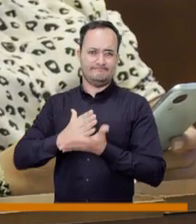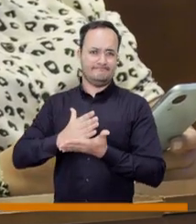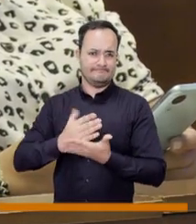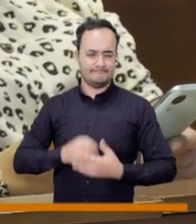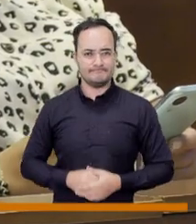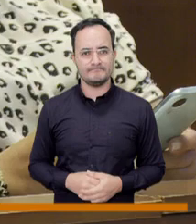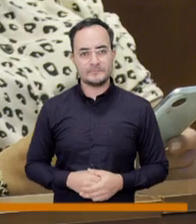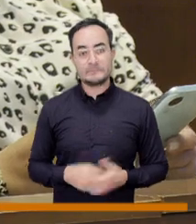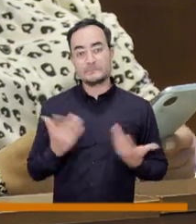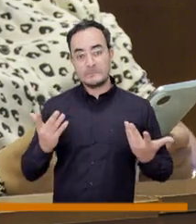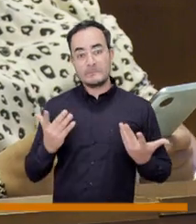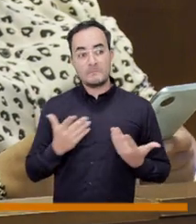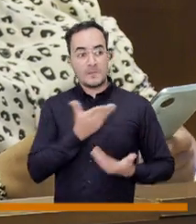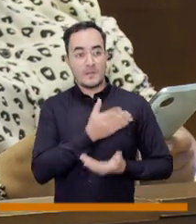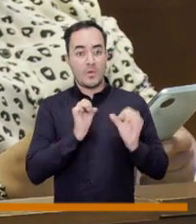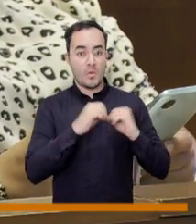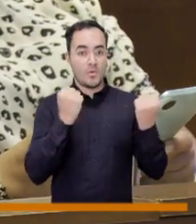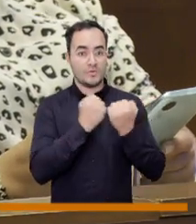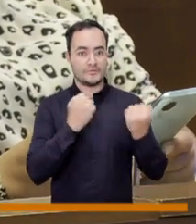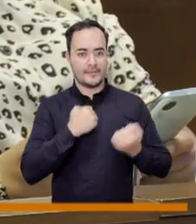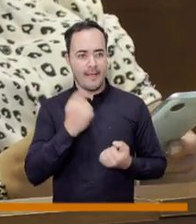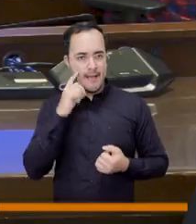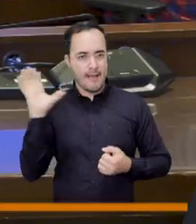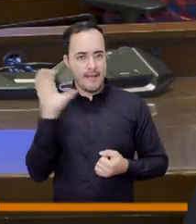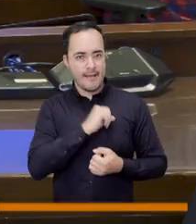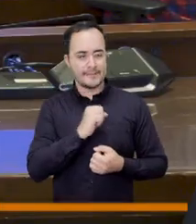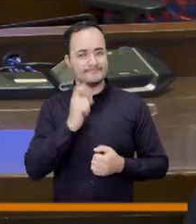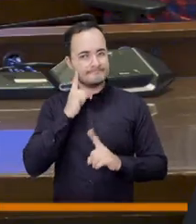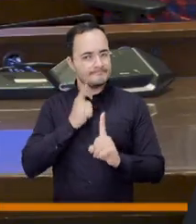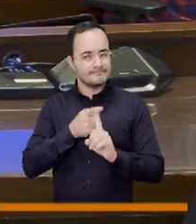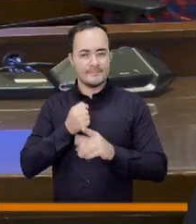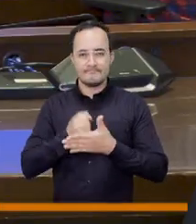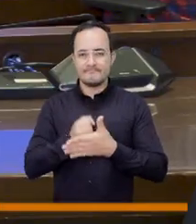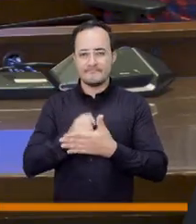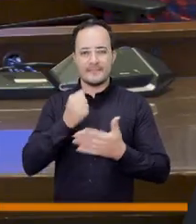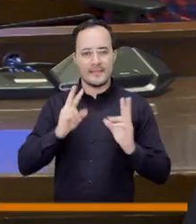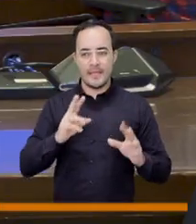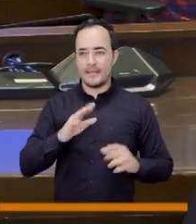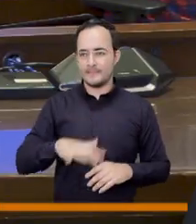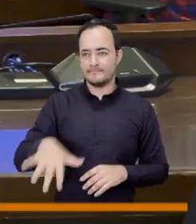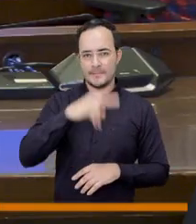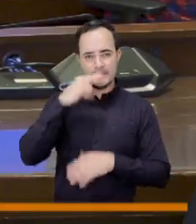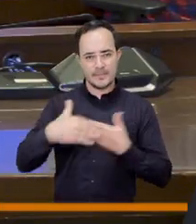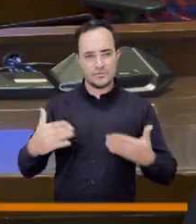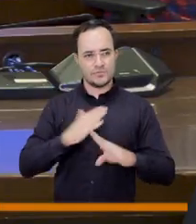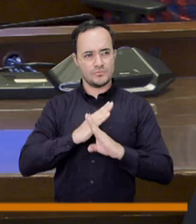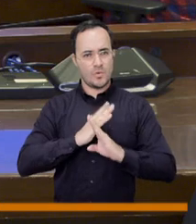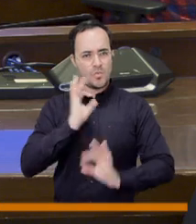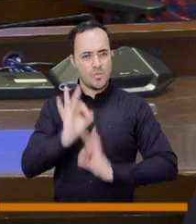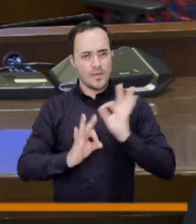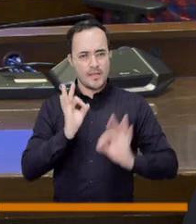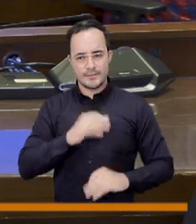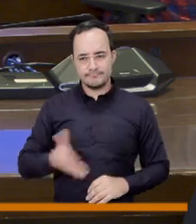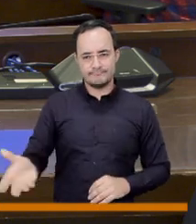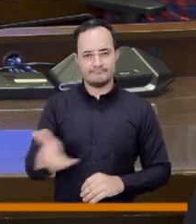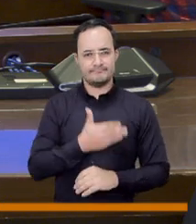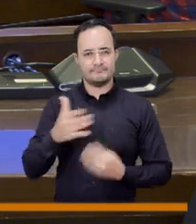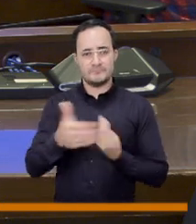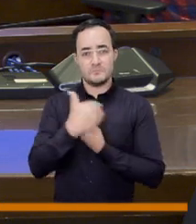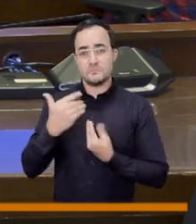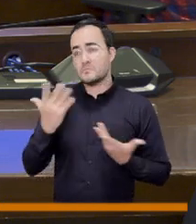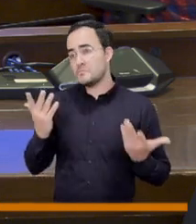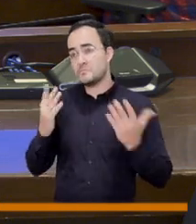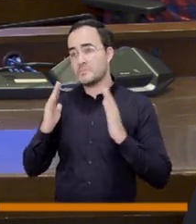consejo de Medellín y es así que desde el consejo de Medellín se vela por ambientes seguros para nuestros niños o niñas